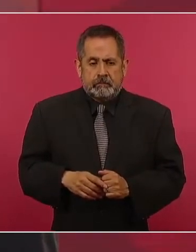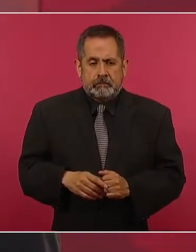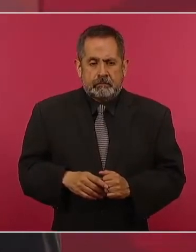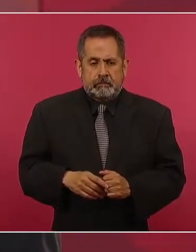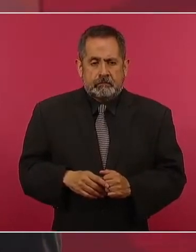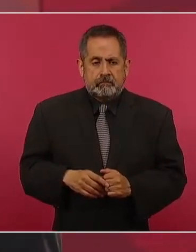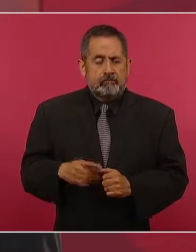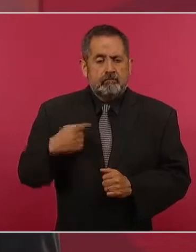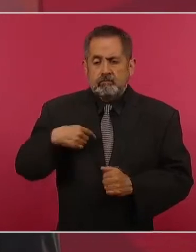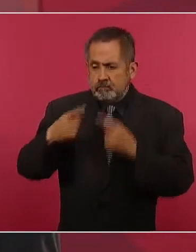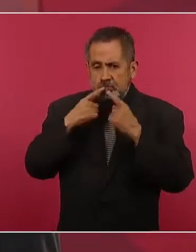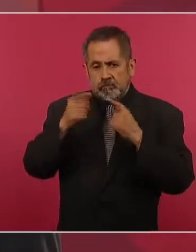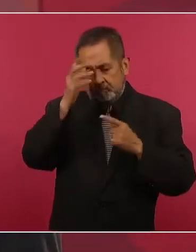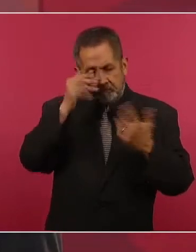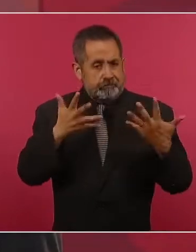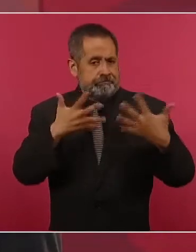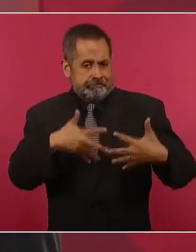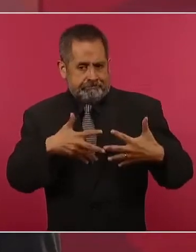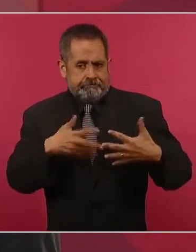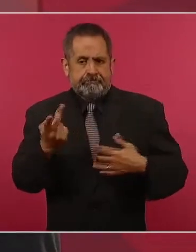Llegamos a un acuerdo con el Teletón